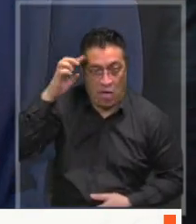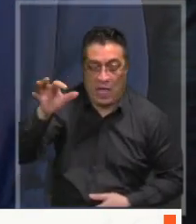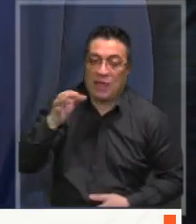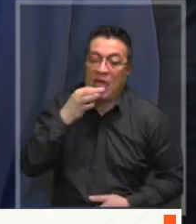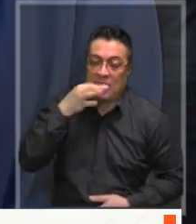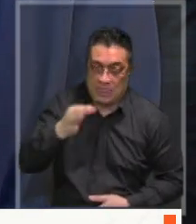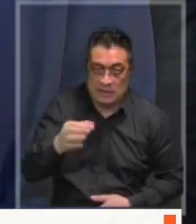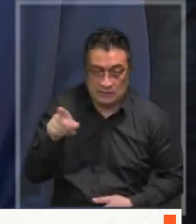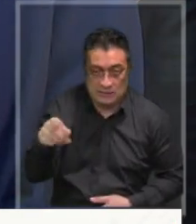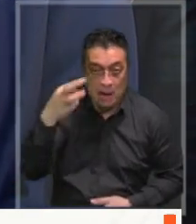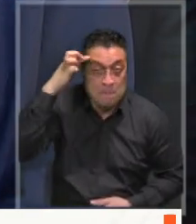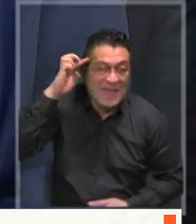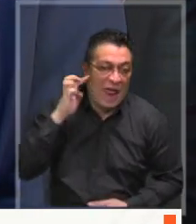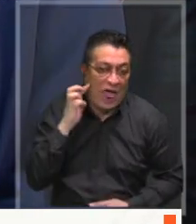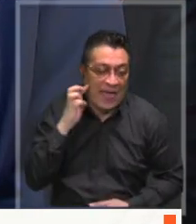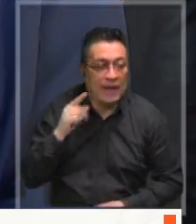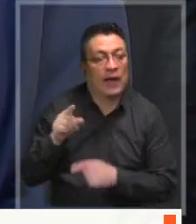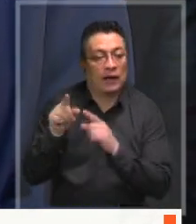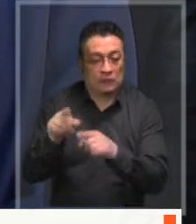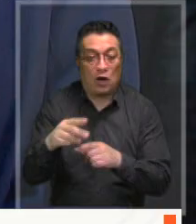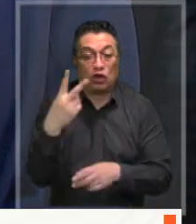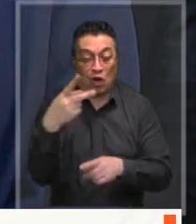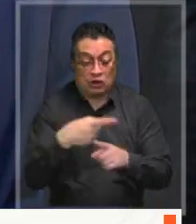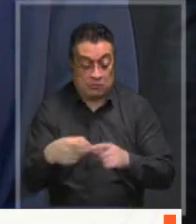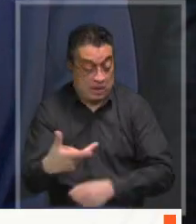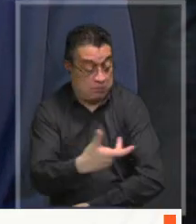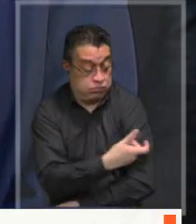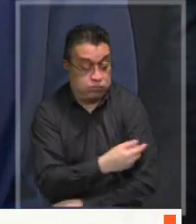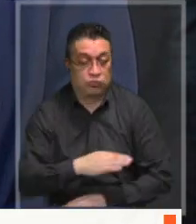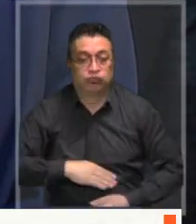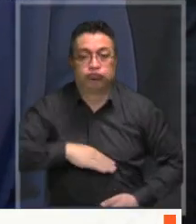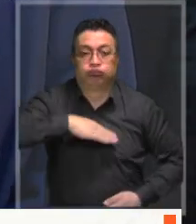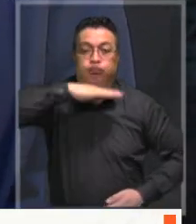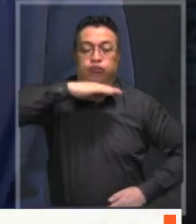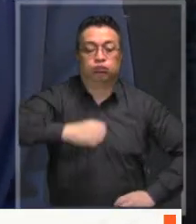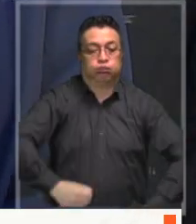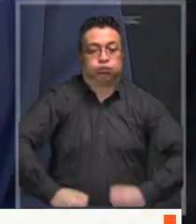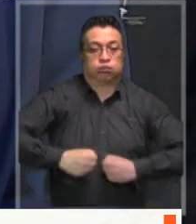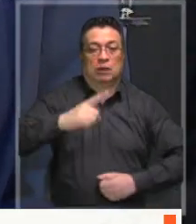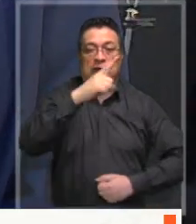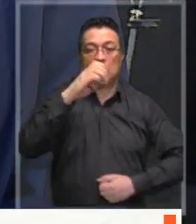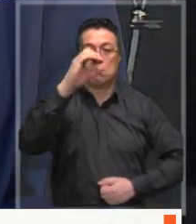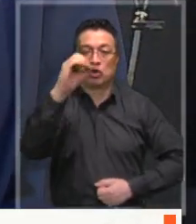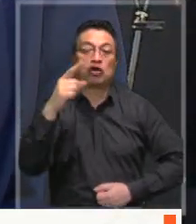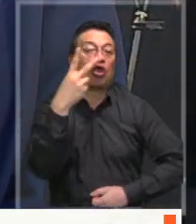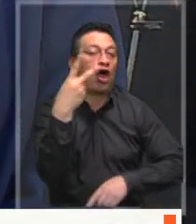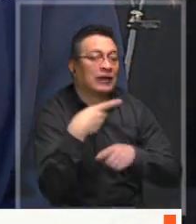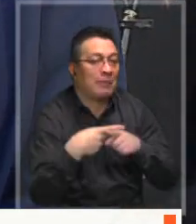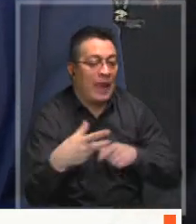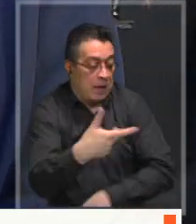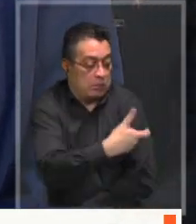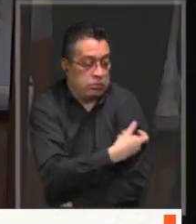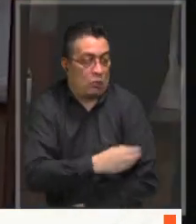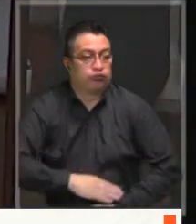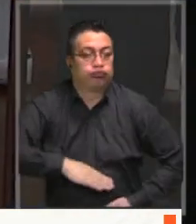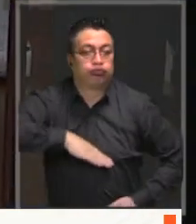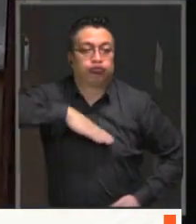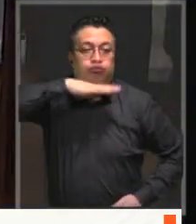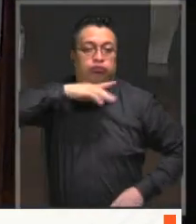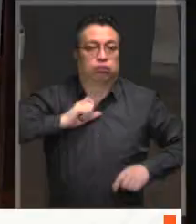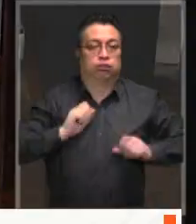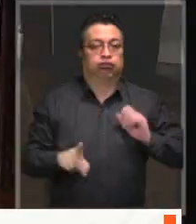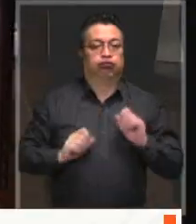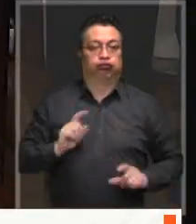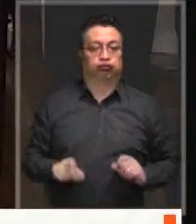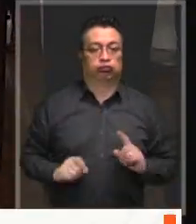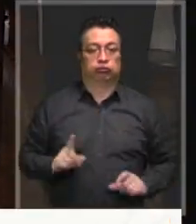demora 2 semanas en hacer efecto a nivel inmunidad, llegar a la protección completa y por eso estamos haciendo un llamado a estos dos grupos de riesgo que